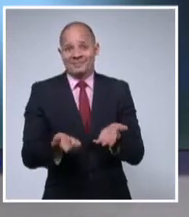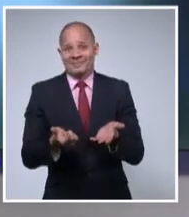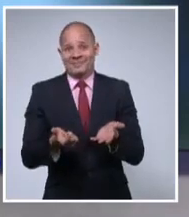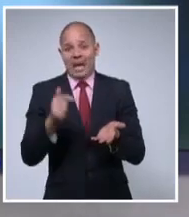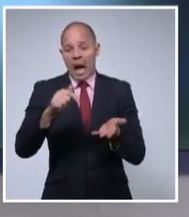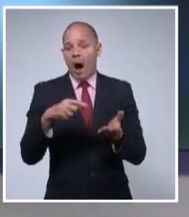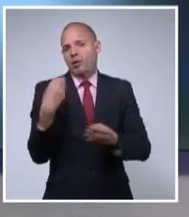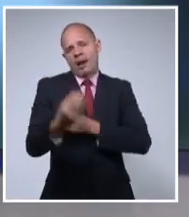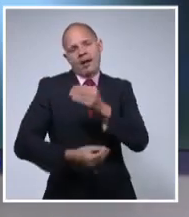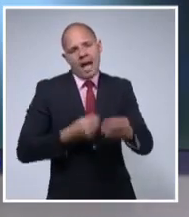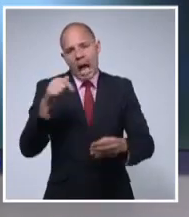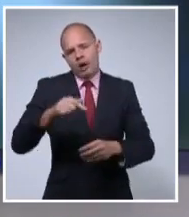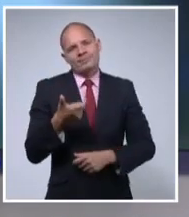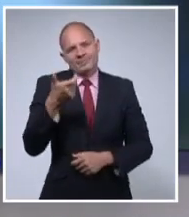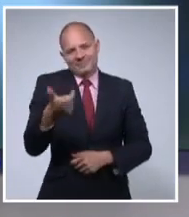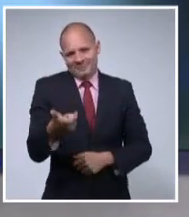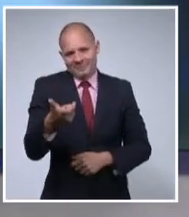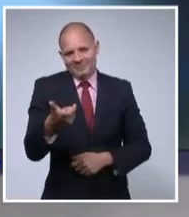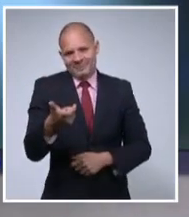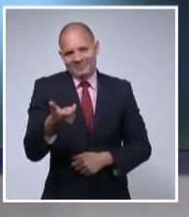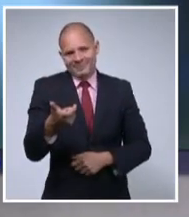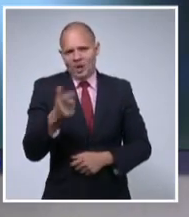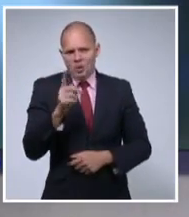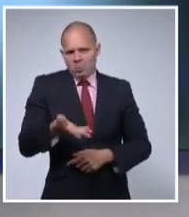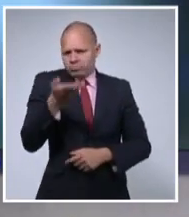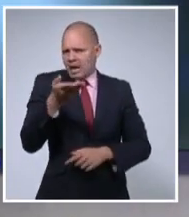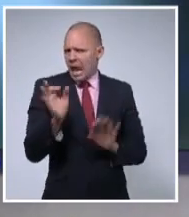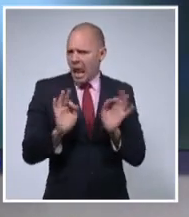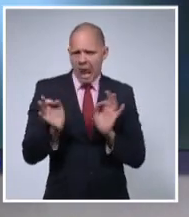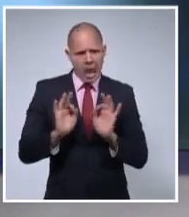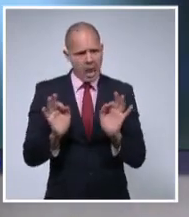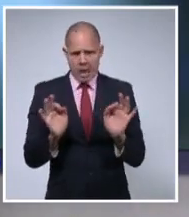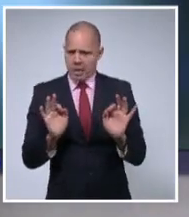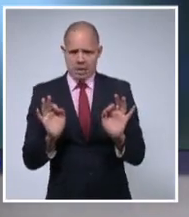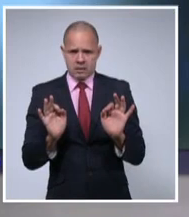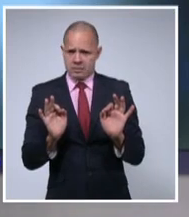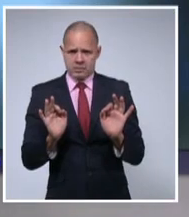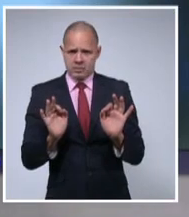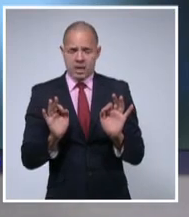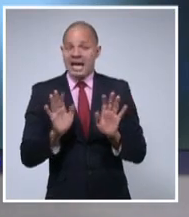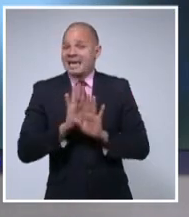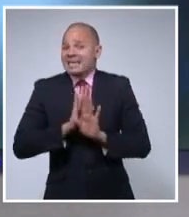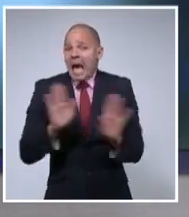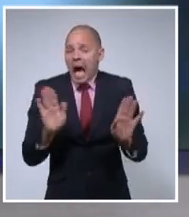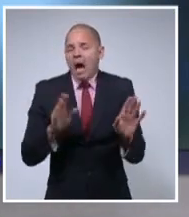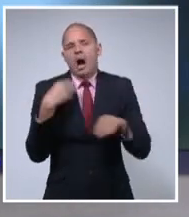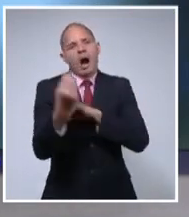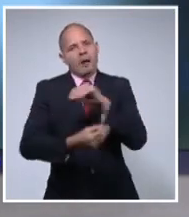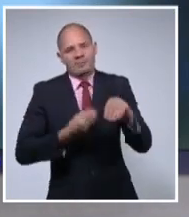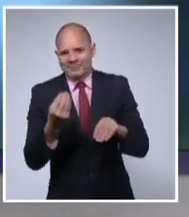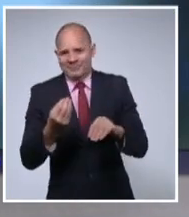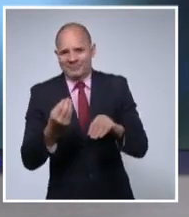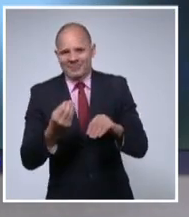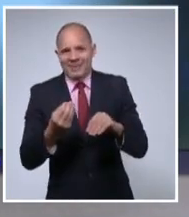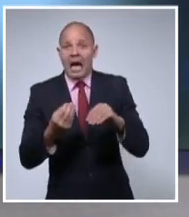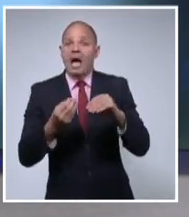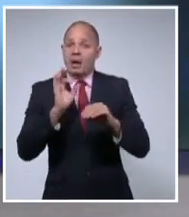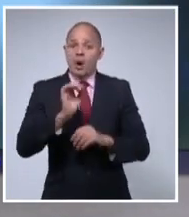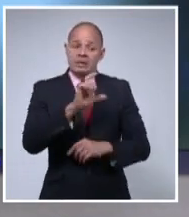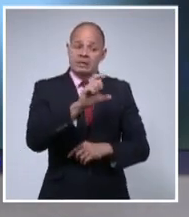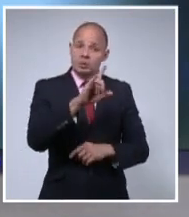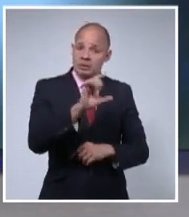del CUC al CUP sin aumentar absolutamente nada. Repito, la legalización de documentos para surtir efectos